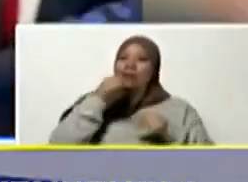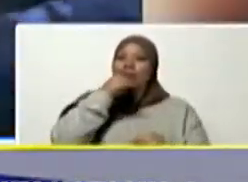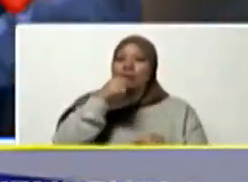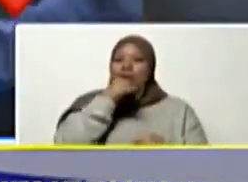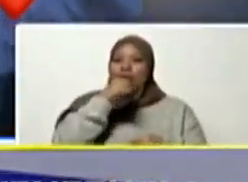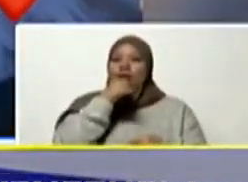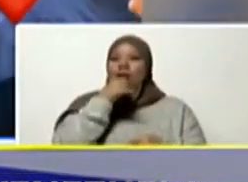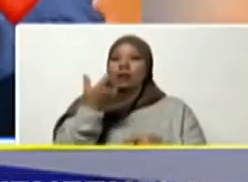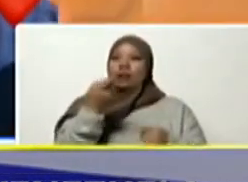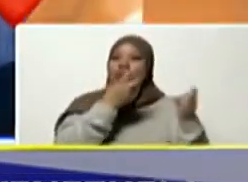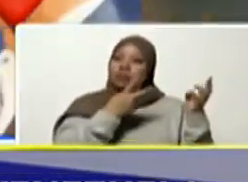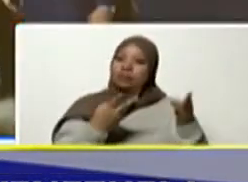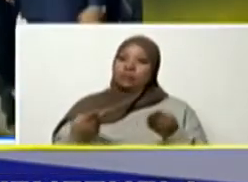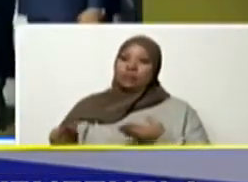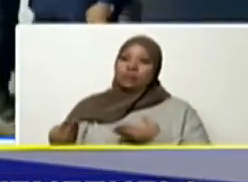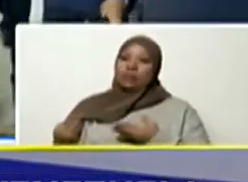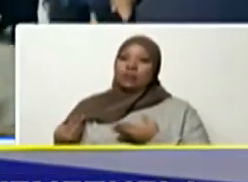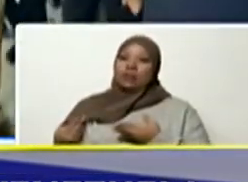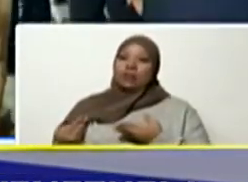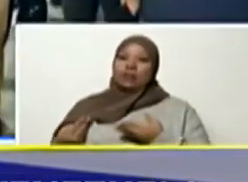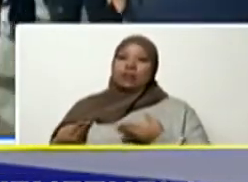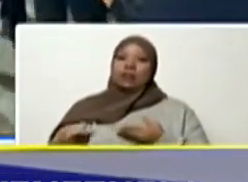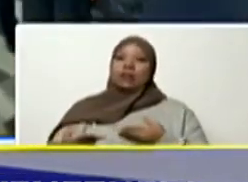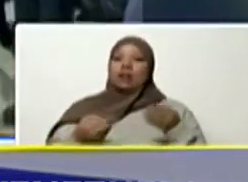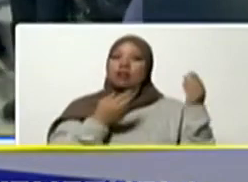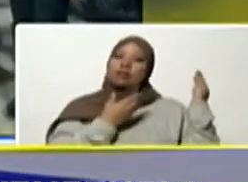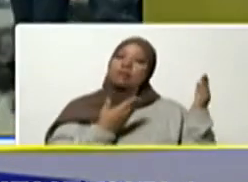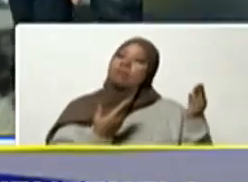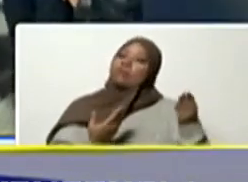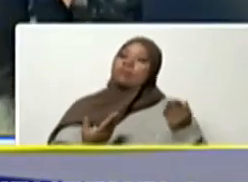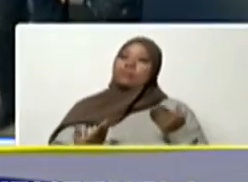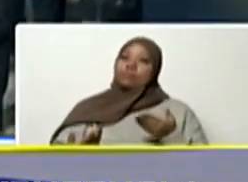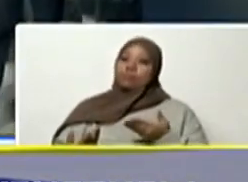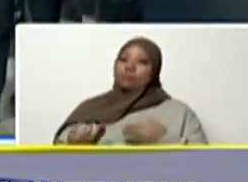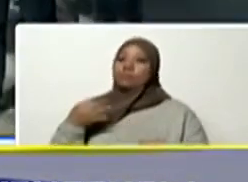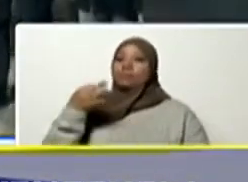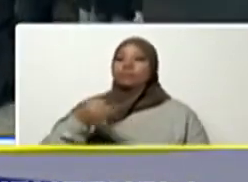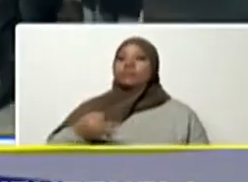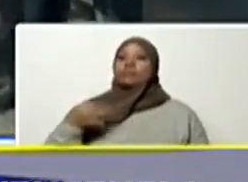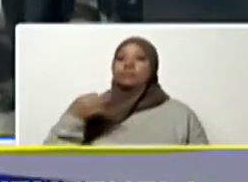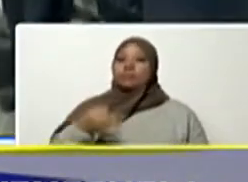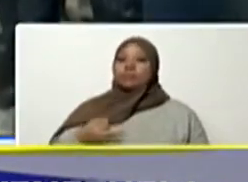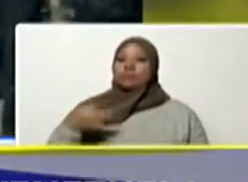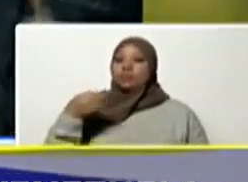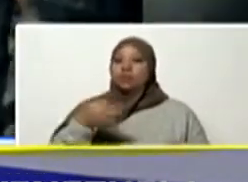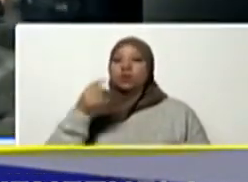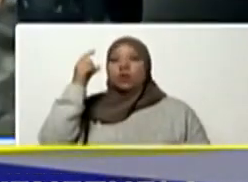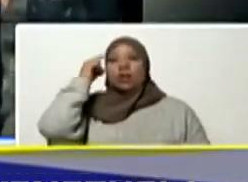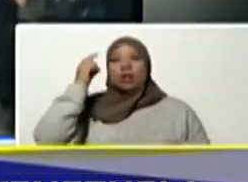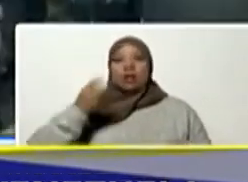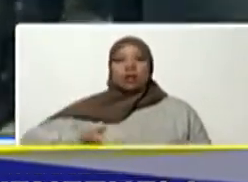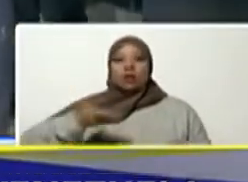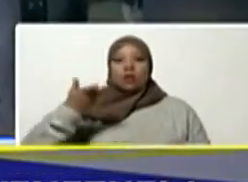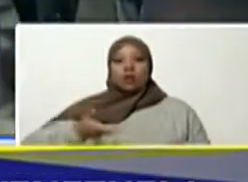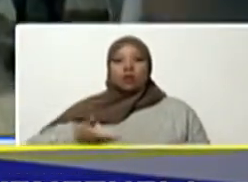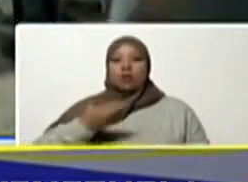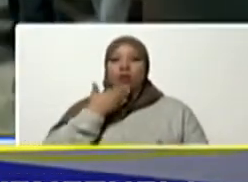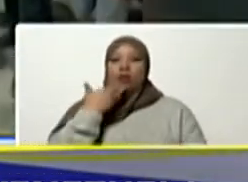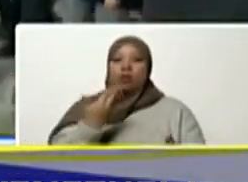Ramonet, bienvenido. Siempre bienvenido, uno de los homenajeados de esta feria. Bueno,